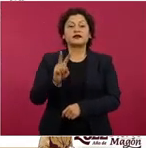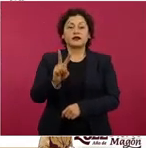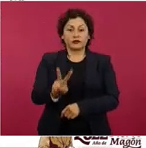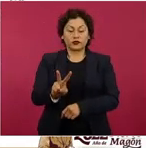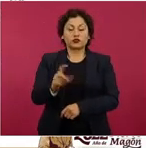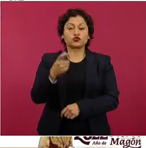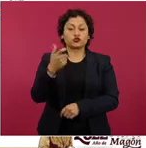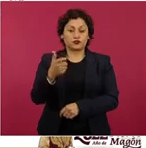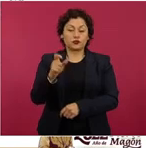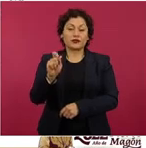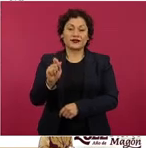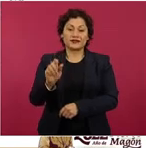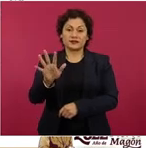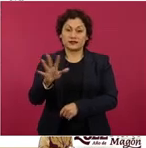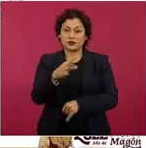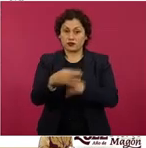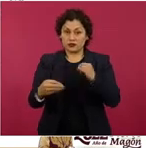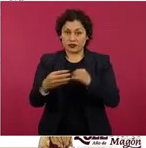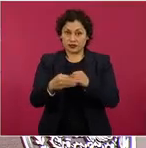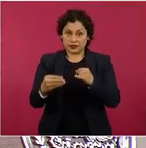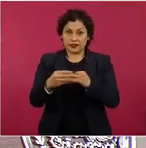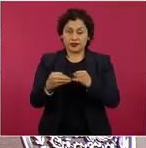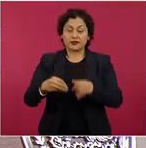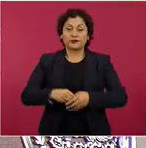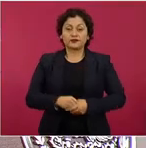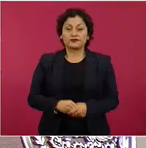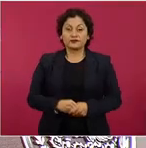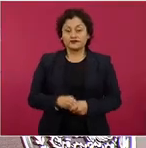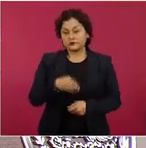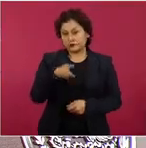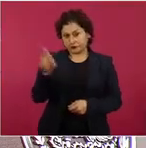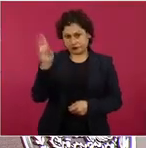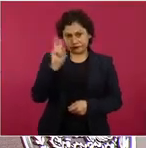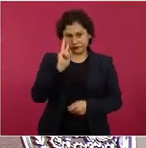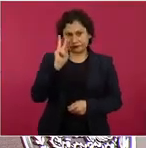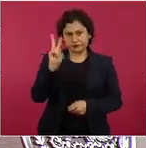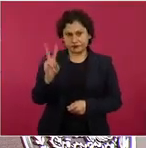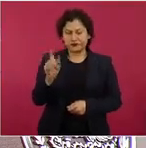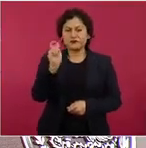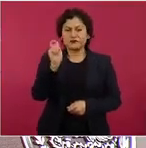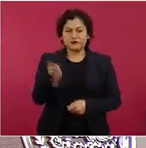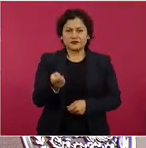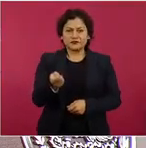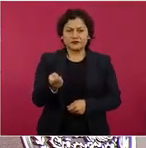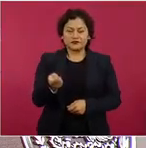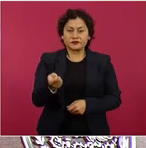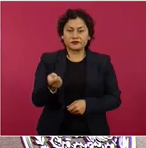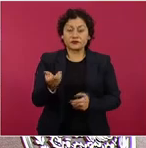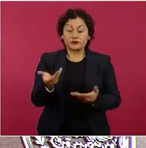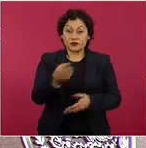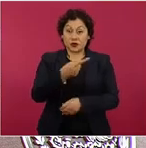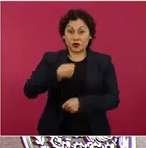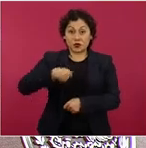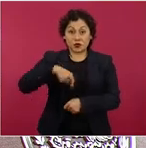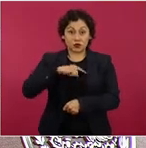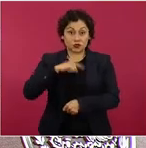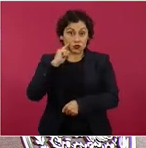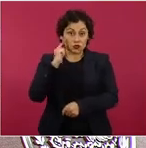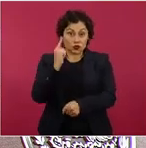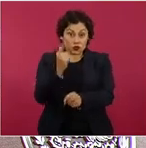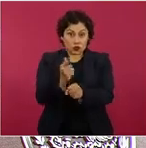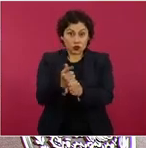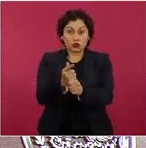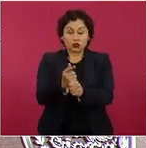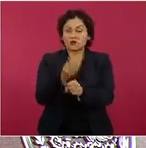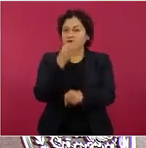25 centavos para el diésel. Y ustedes pueden ver que tomamos como referencia, lo